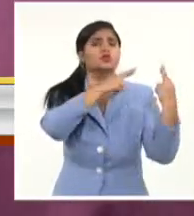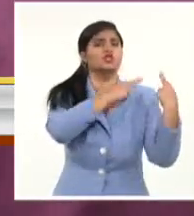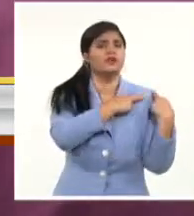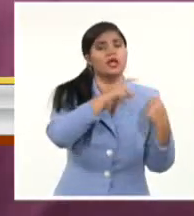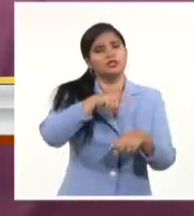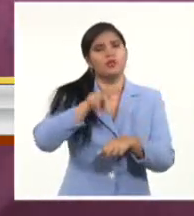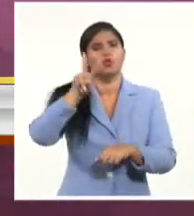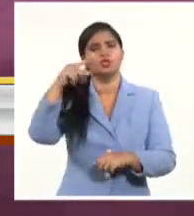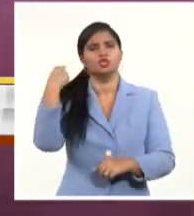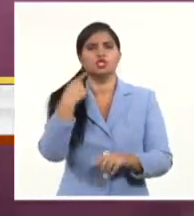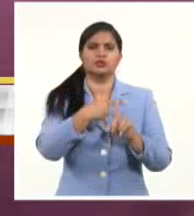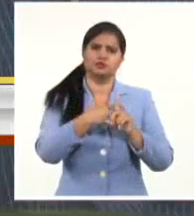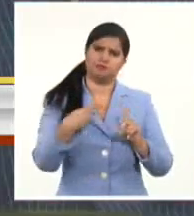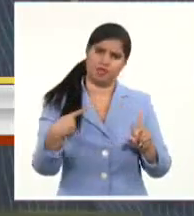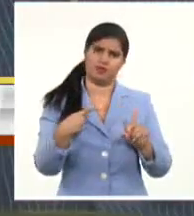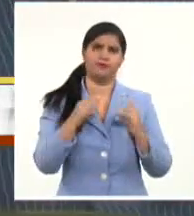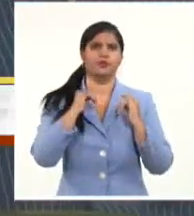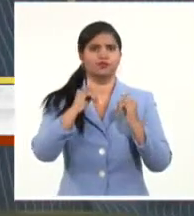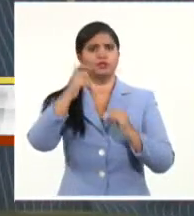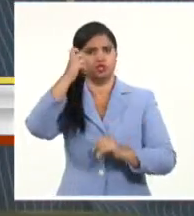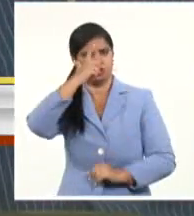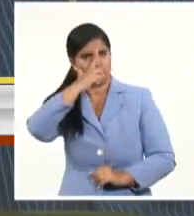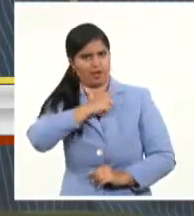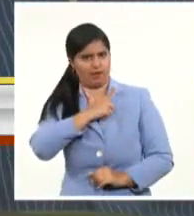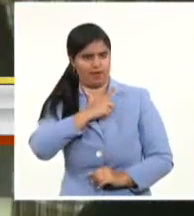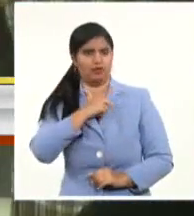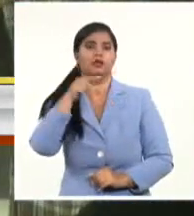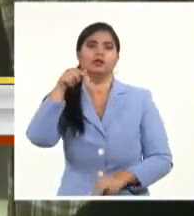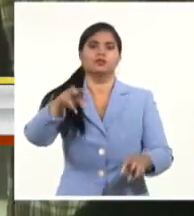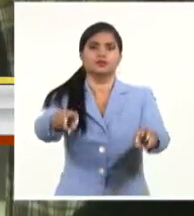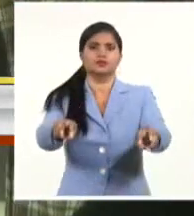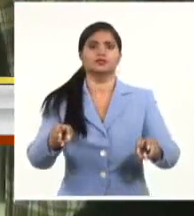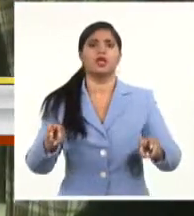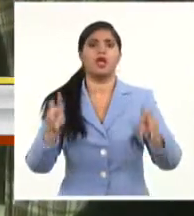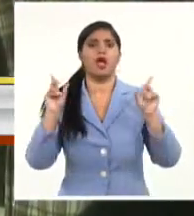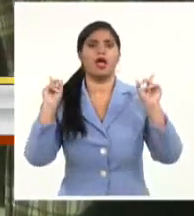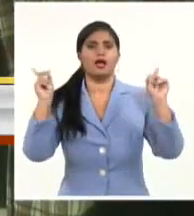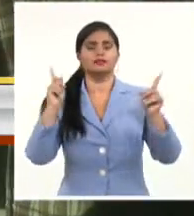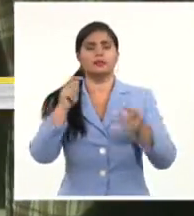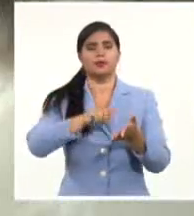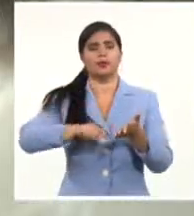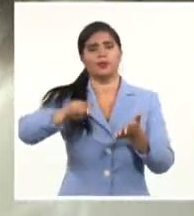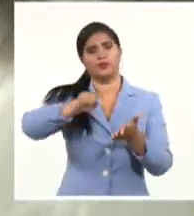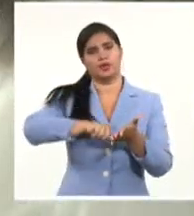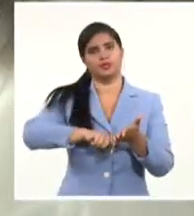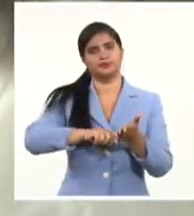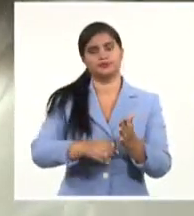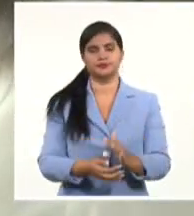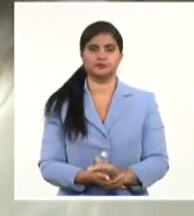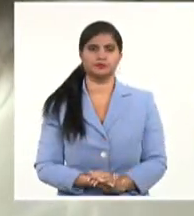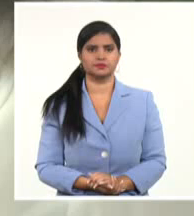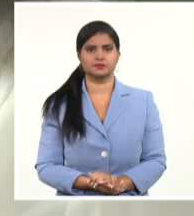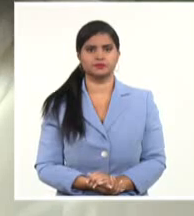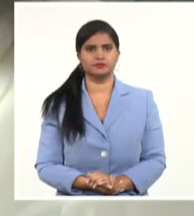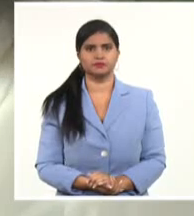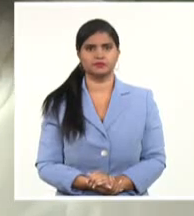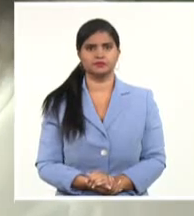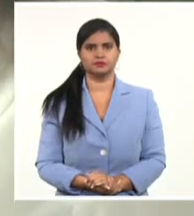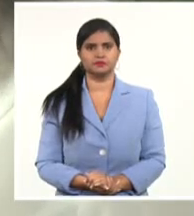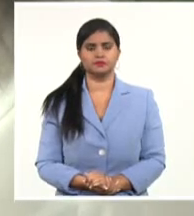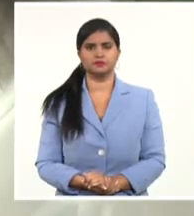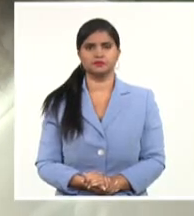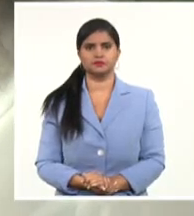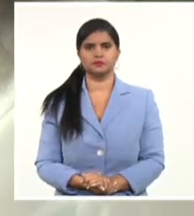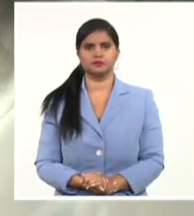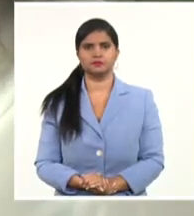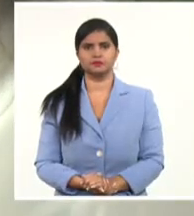en Ciego de Ávila el proceso de constitución de las asambleas municipales del Poder Popular. En primer lugar, porque constatamos la validez del certificado